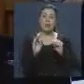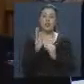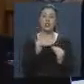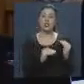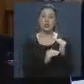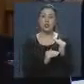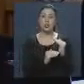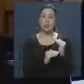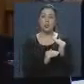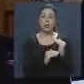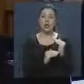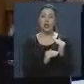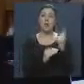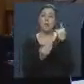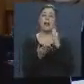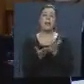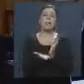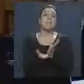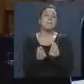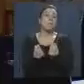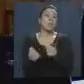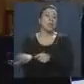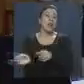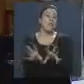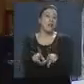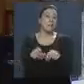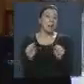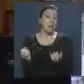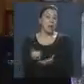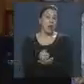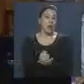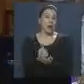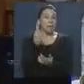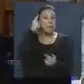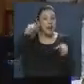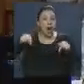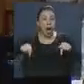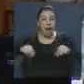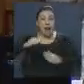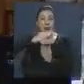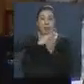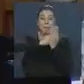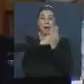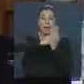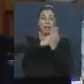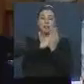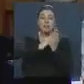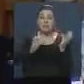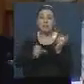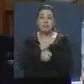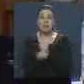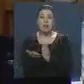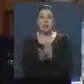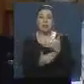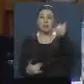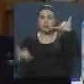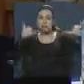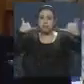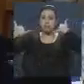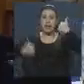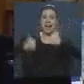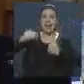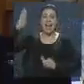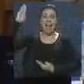superior y ponerla al alcance de miles de otras familias. Sin embargo, hoy día en la mañana, de inmediato comenzaron los telefonazos del